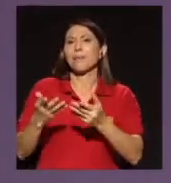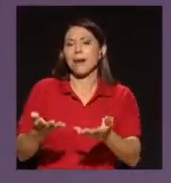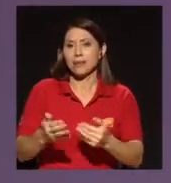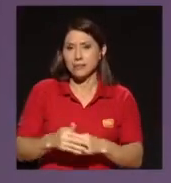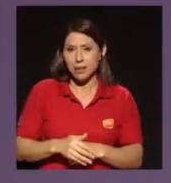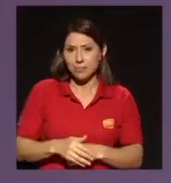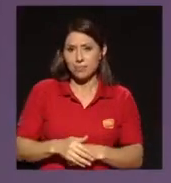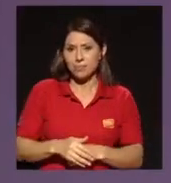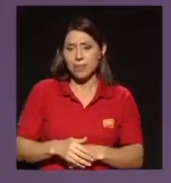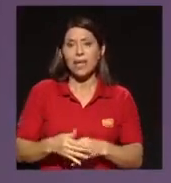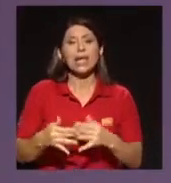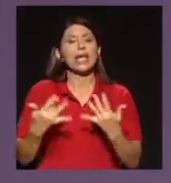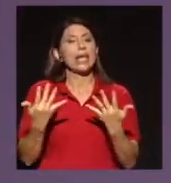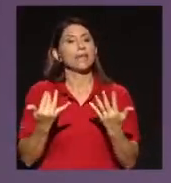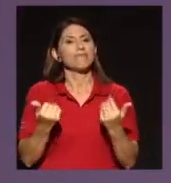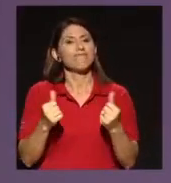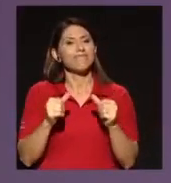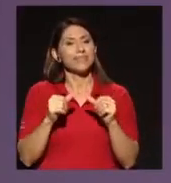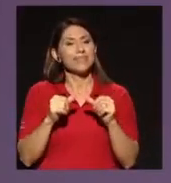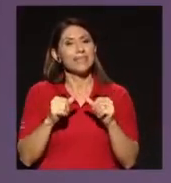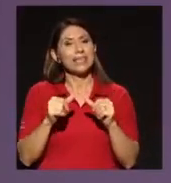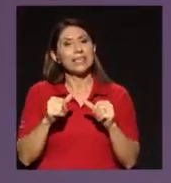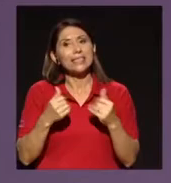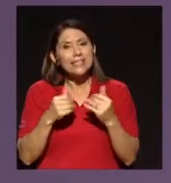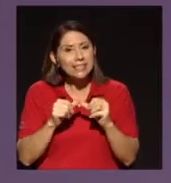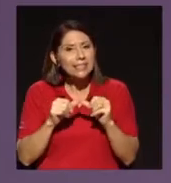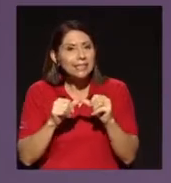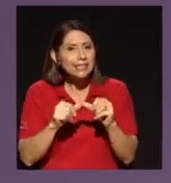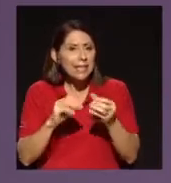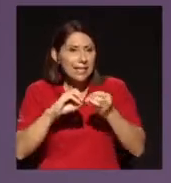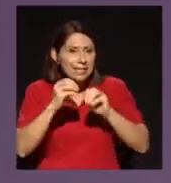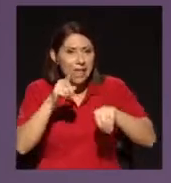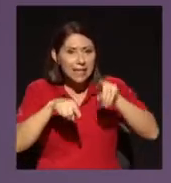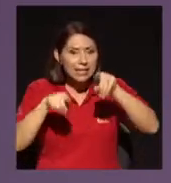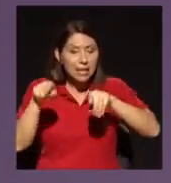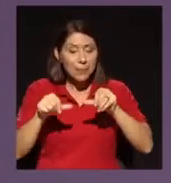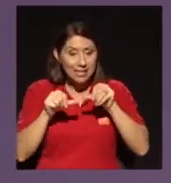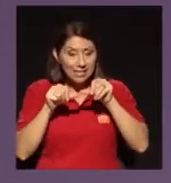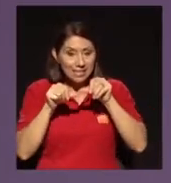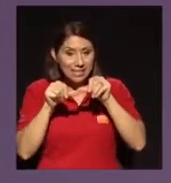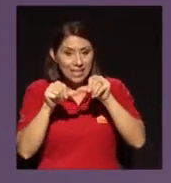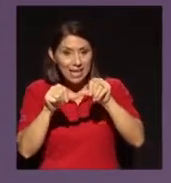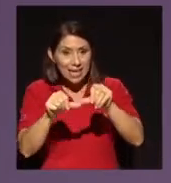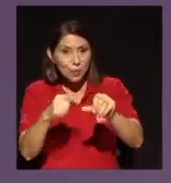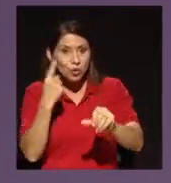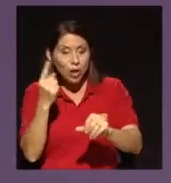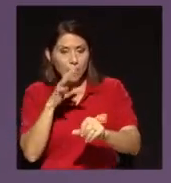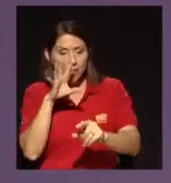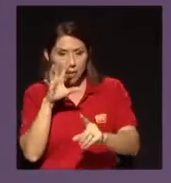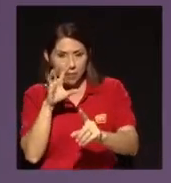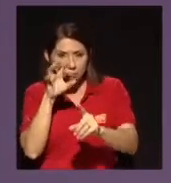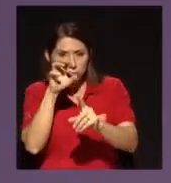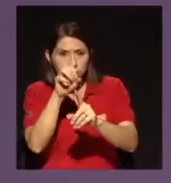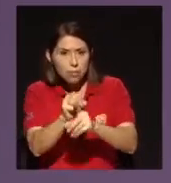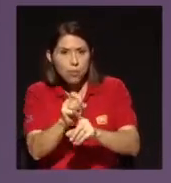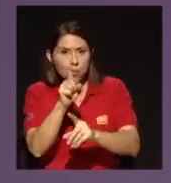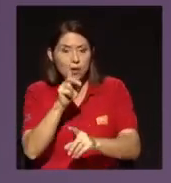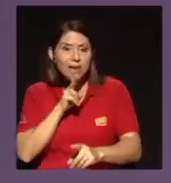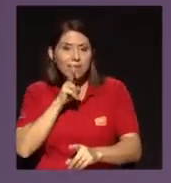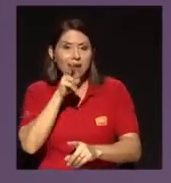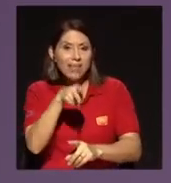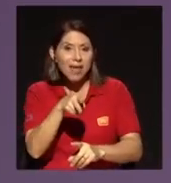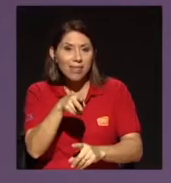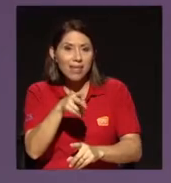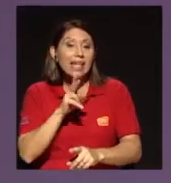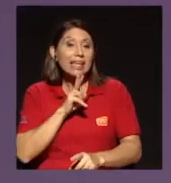nos siguen, seguimos, digamos, estadísticamente, solo captando una realidad principalmente, que es la realidad de